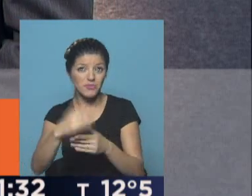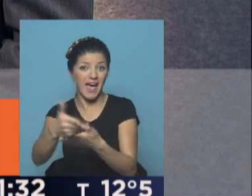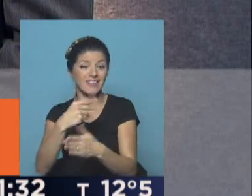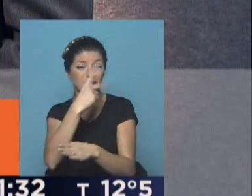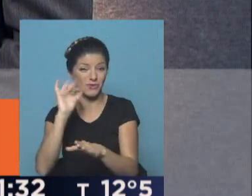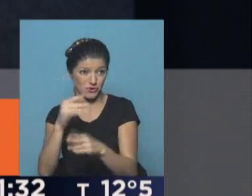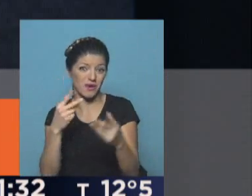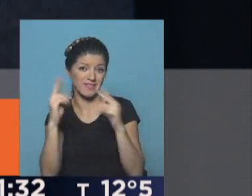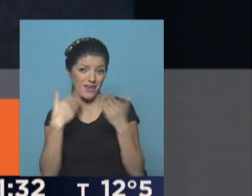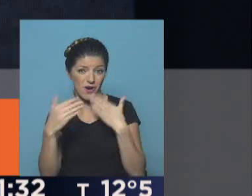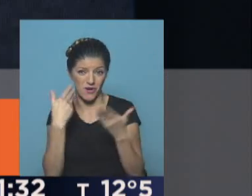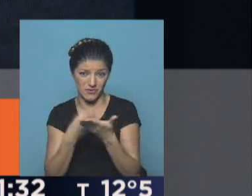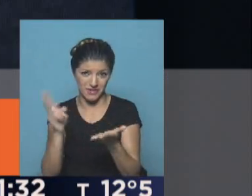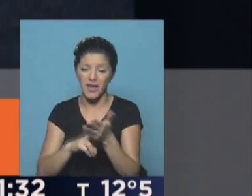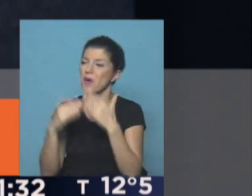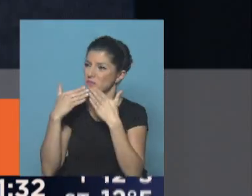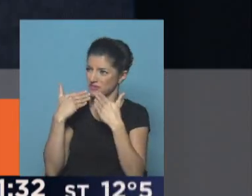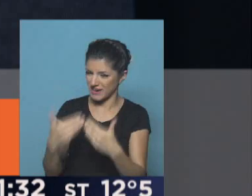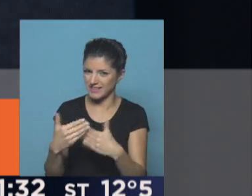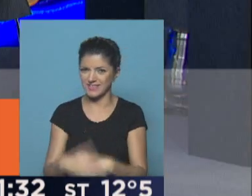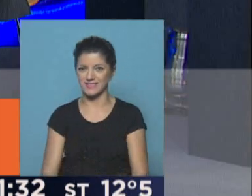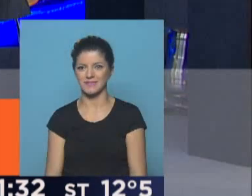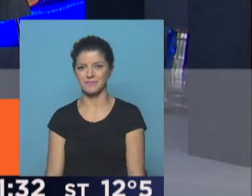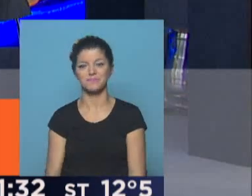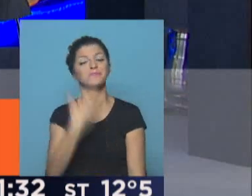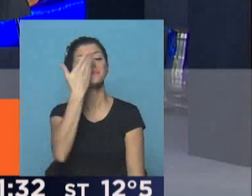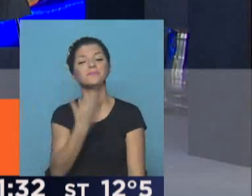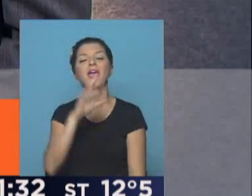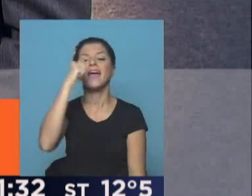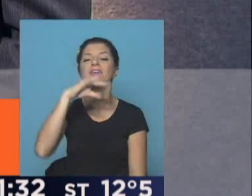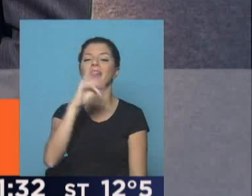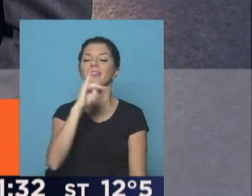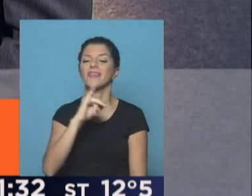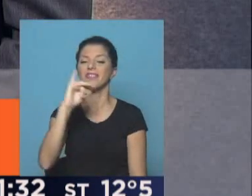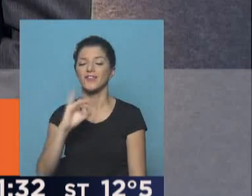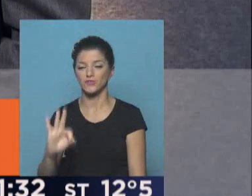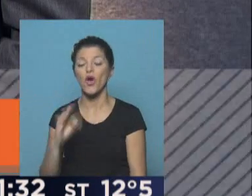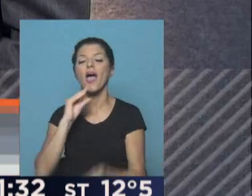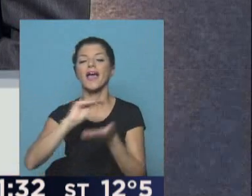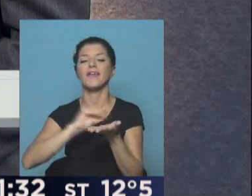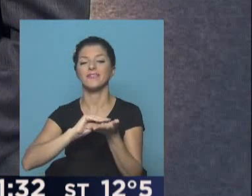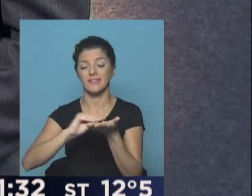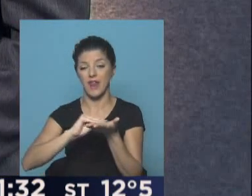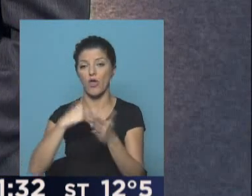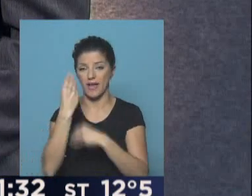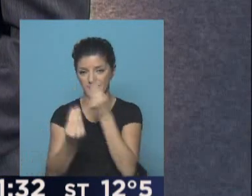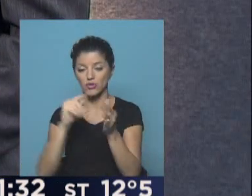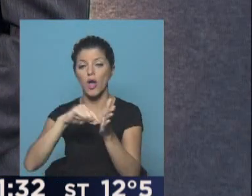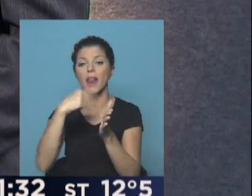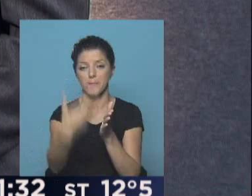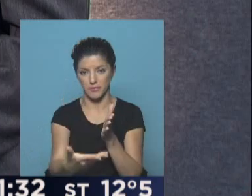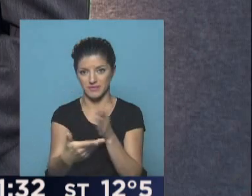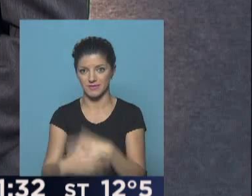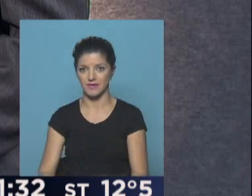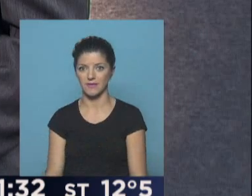de octubre muchísimas gracias muchísimas gracias a ustedes la presencia de florencio randazo precandidato a senador por el partido justicialista en la provincia de